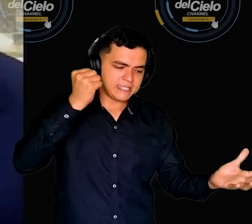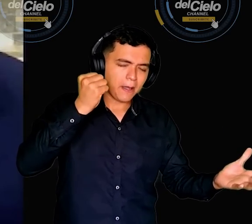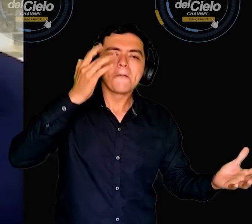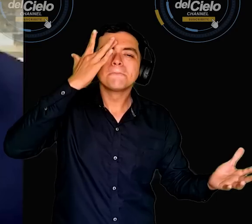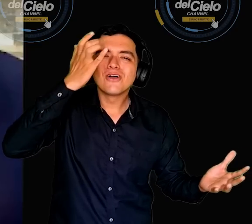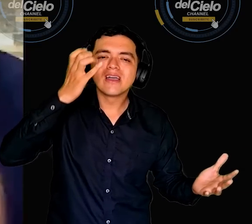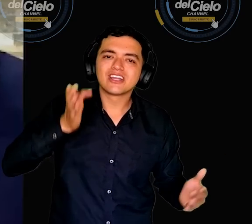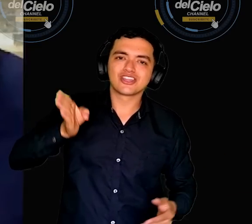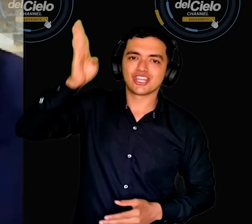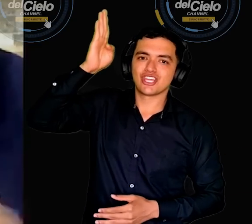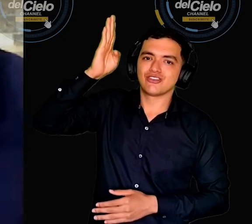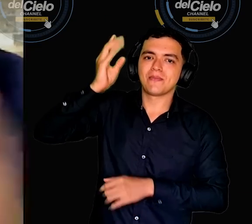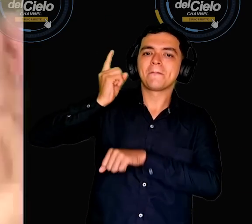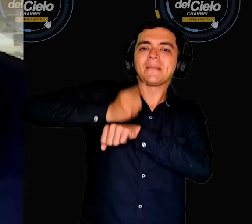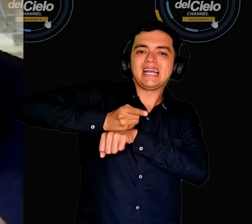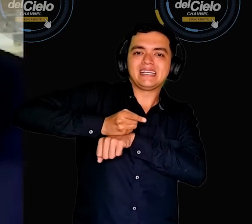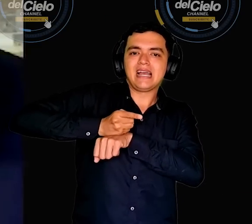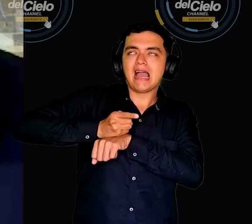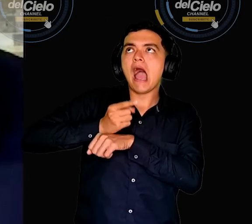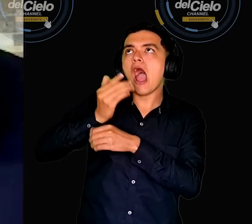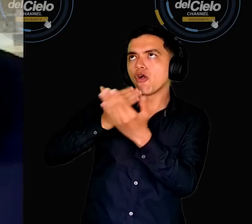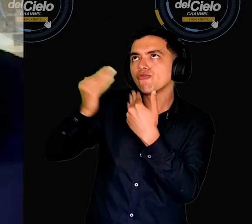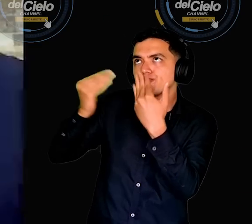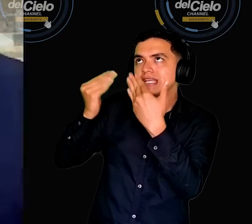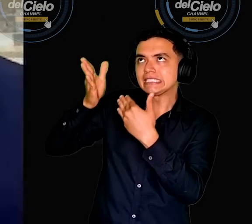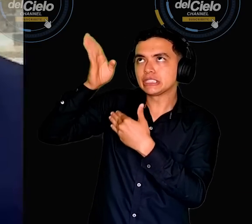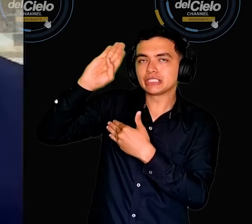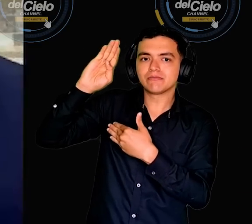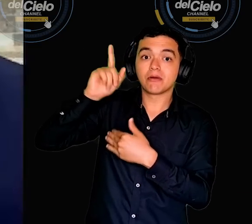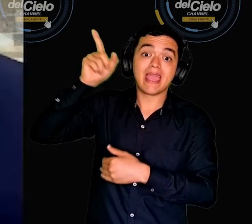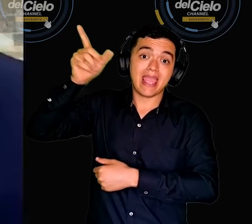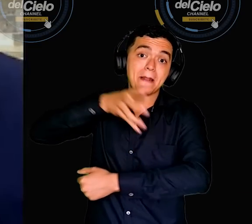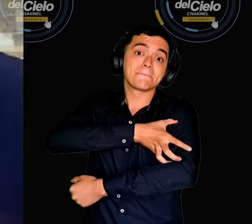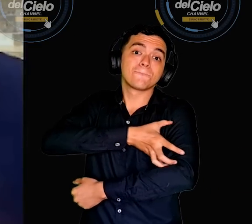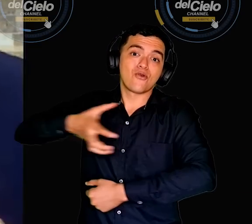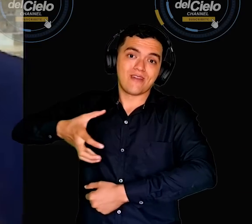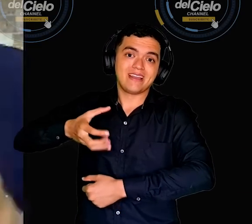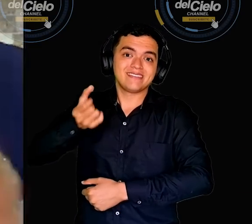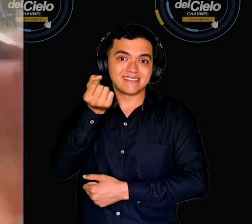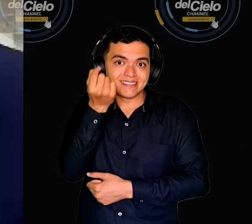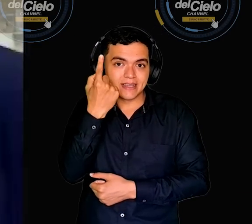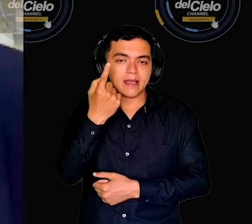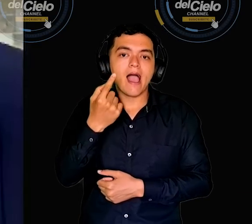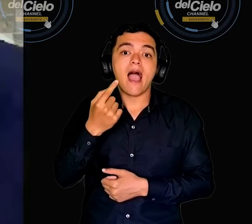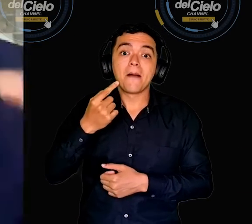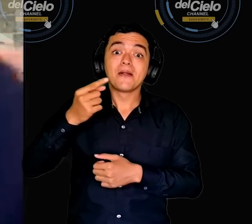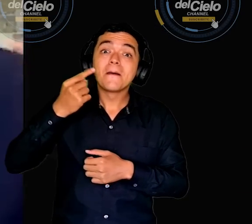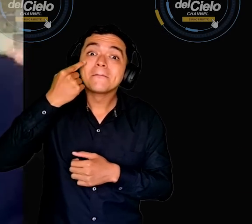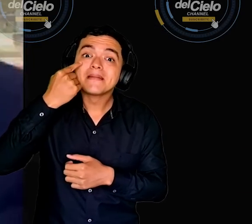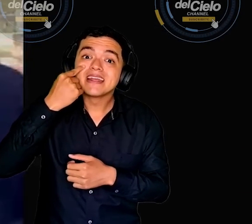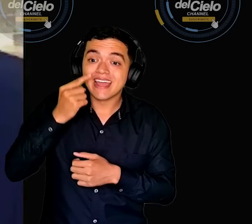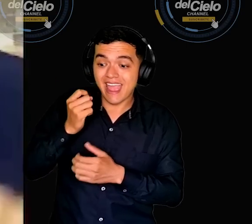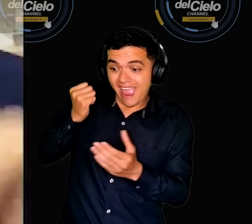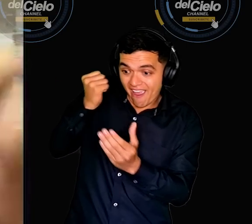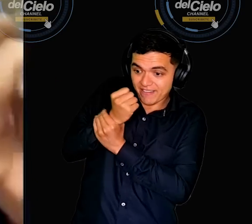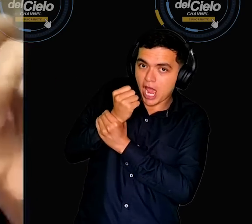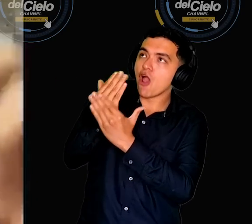cuchillo para enterrárselo. Así que lo que yo concluyo es que Isaac tenía una fe ciega en su